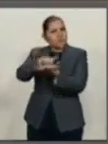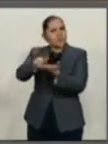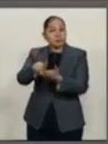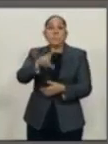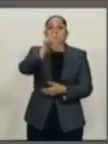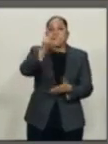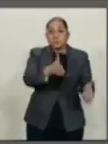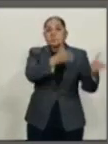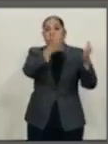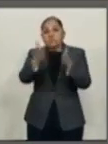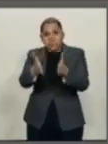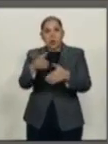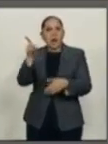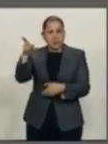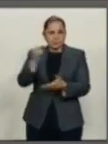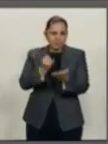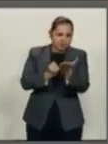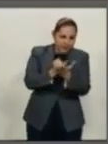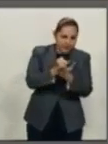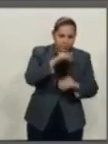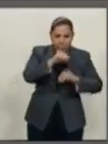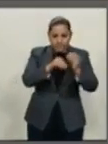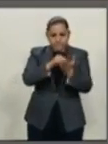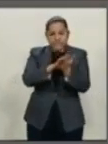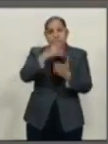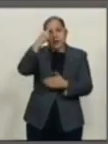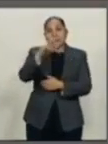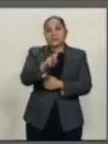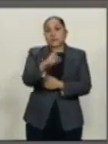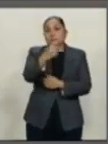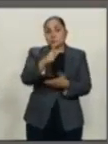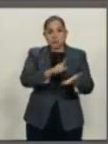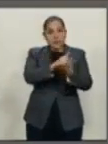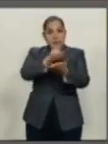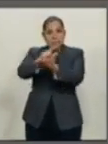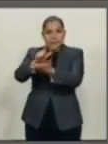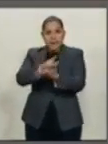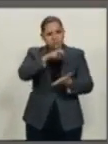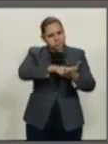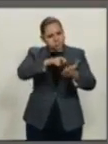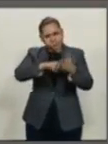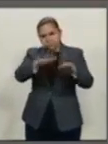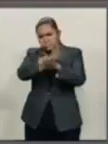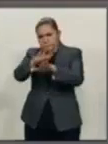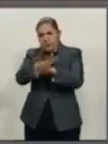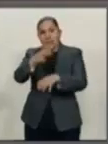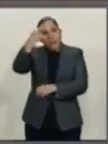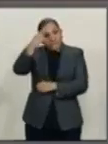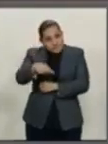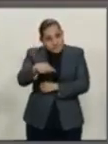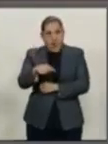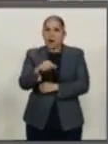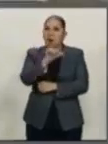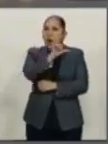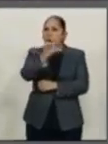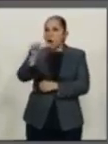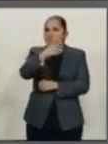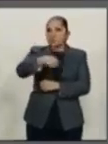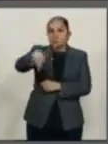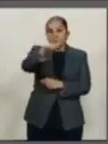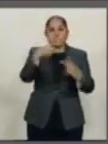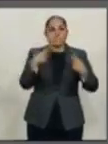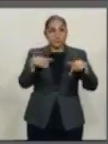modificaban 31 leyes para establecer el requisito para ocupar la titularidad de cargo para solo mexicanos